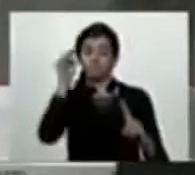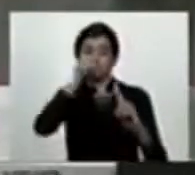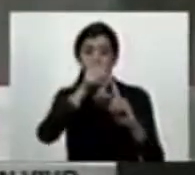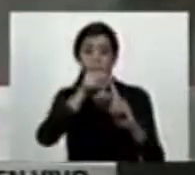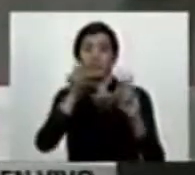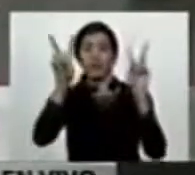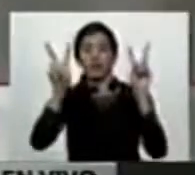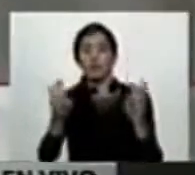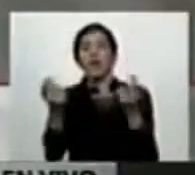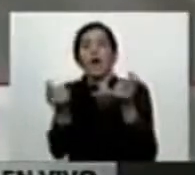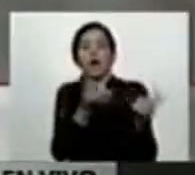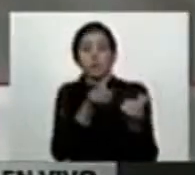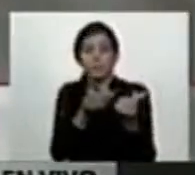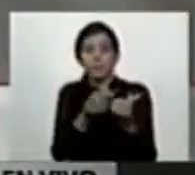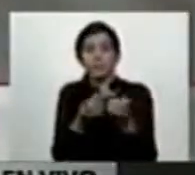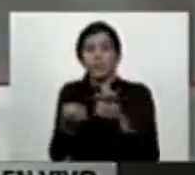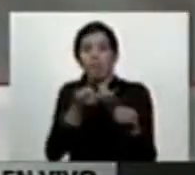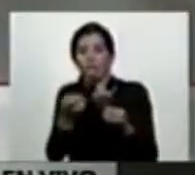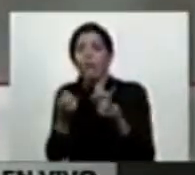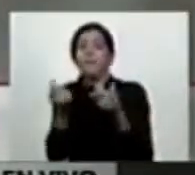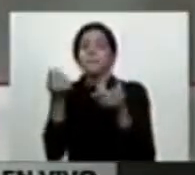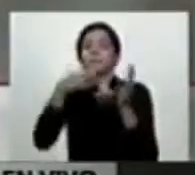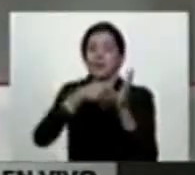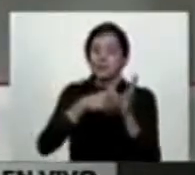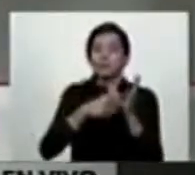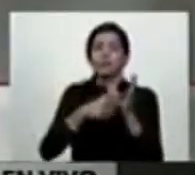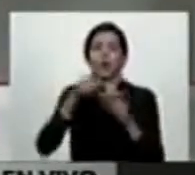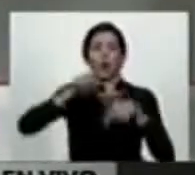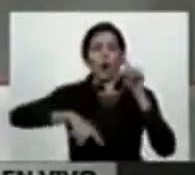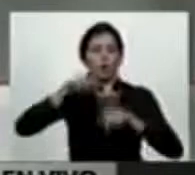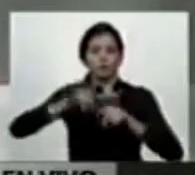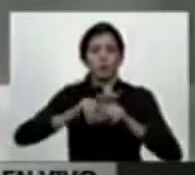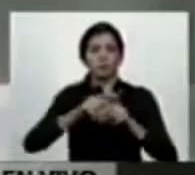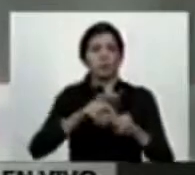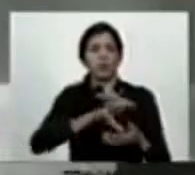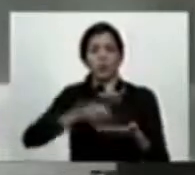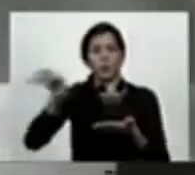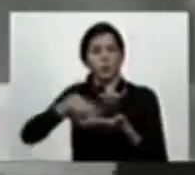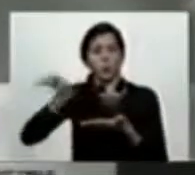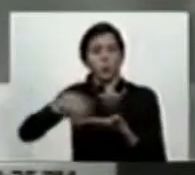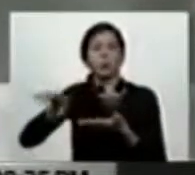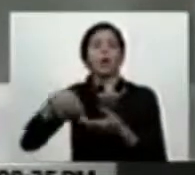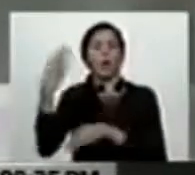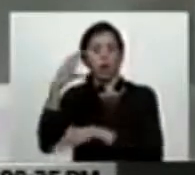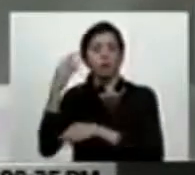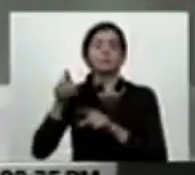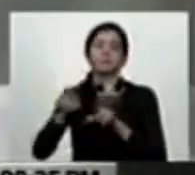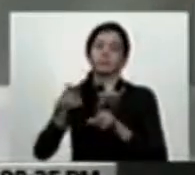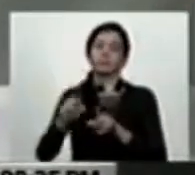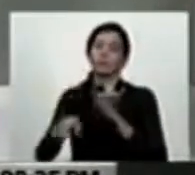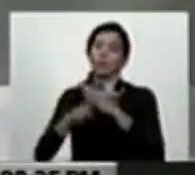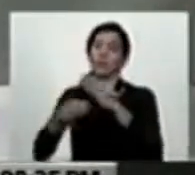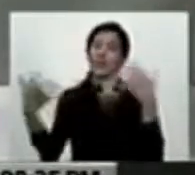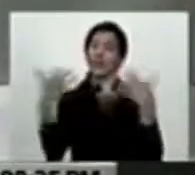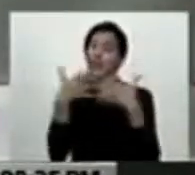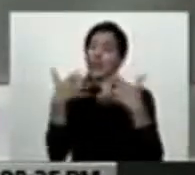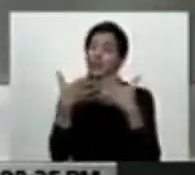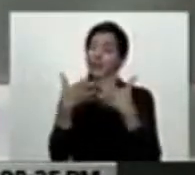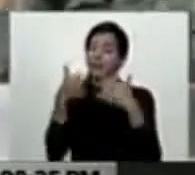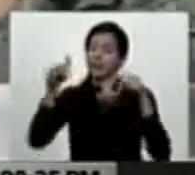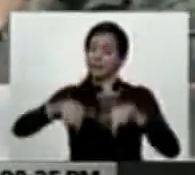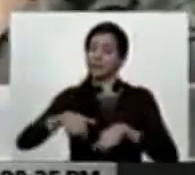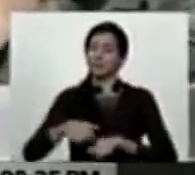política de precios, el contrabando de extracción, remanentes precisamente de esa guerra económica que libra la burguesía